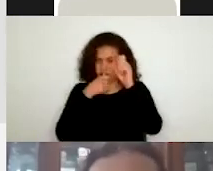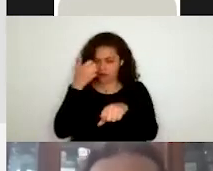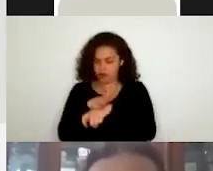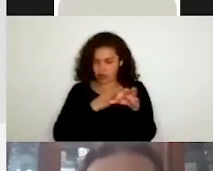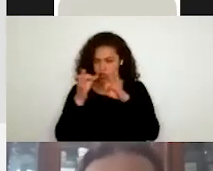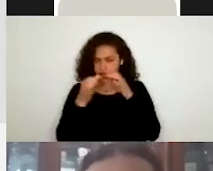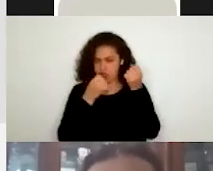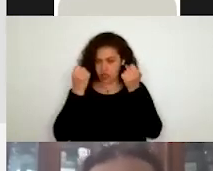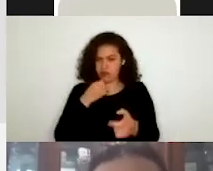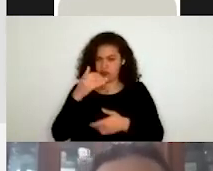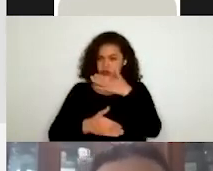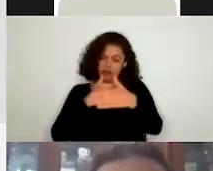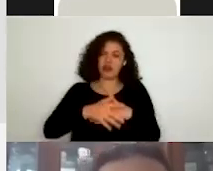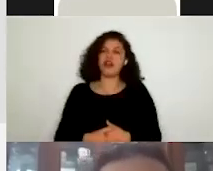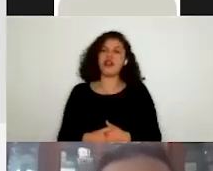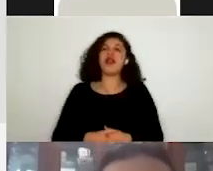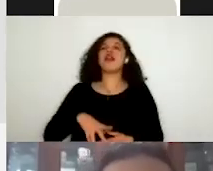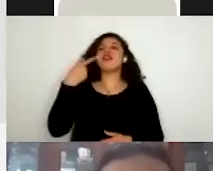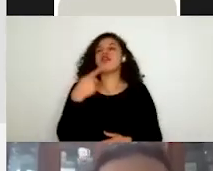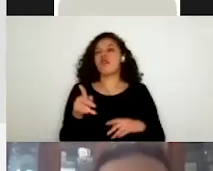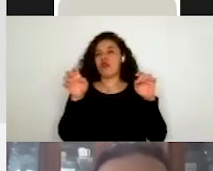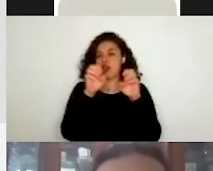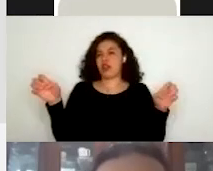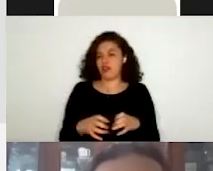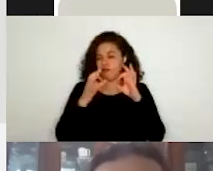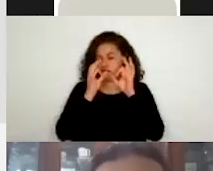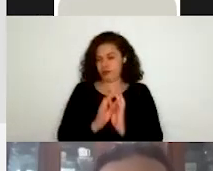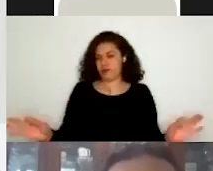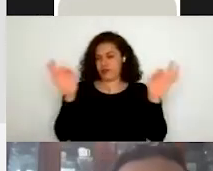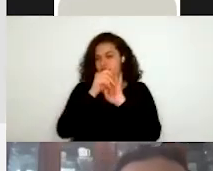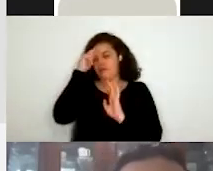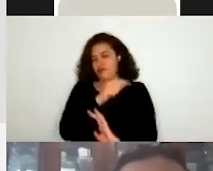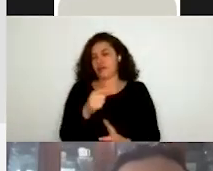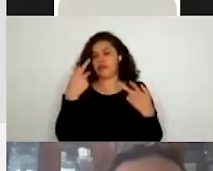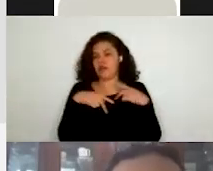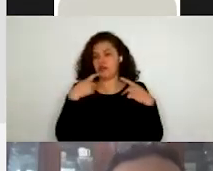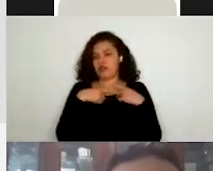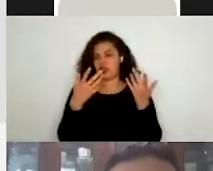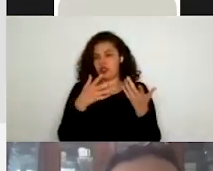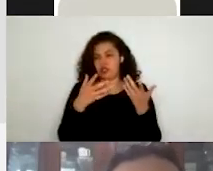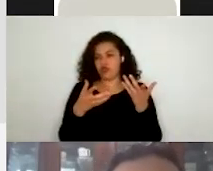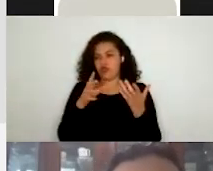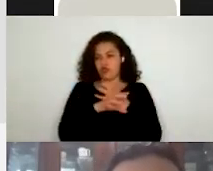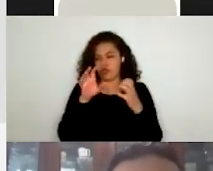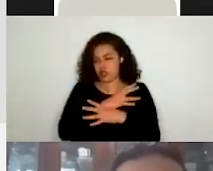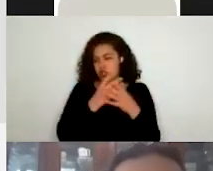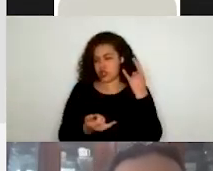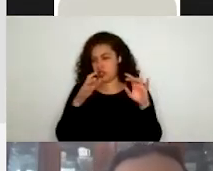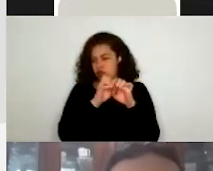seguridad en los procesos y equipos críticos que manejen sustancias químicas peligrosas.